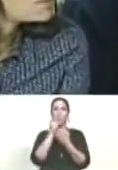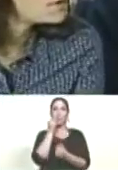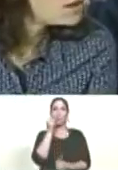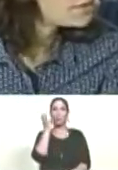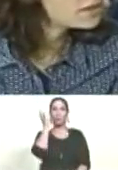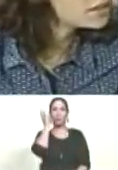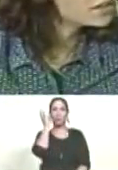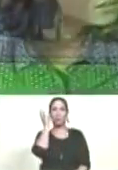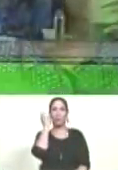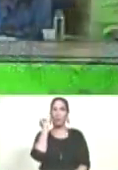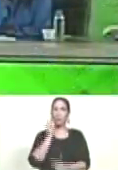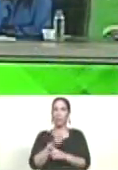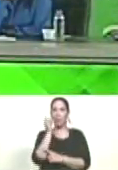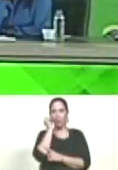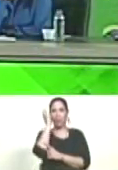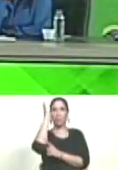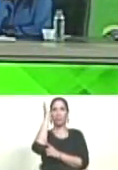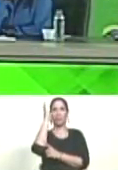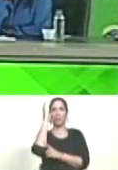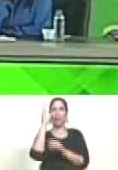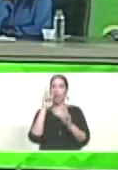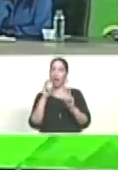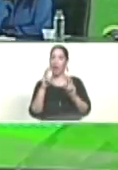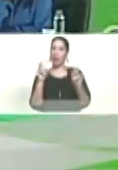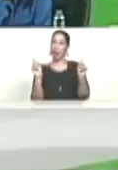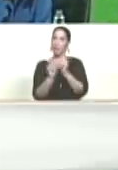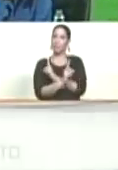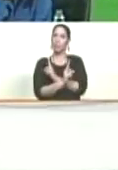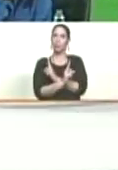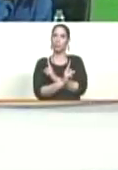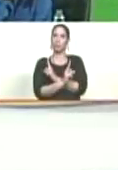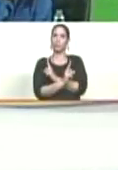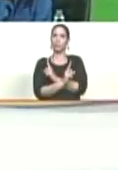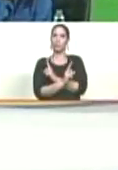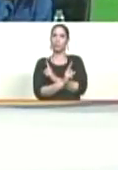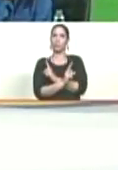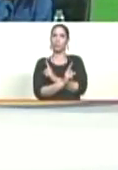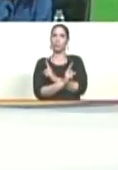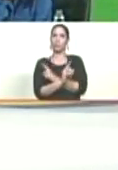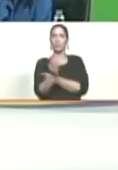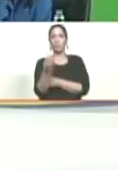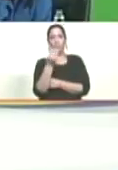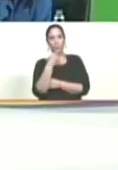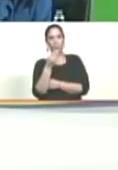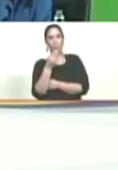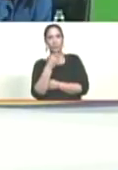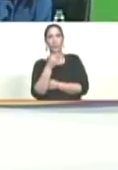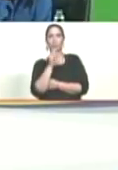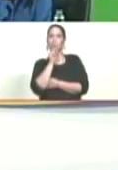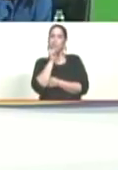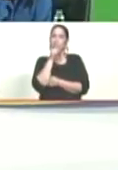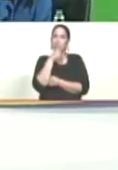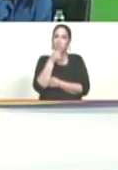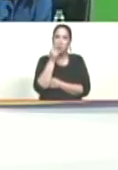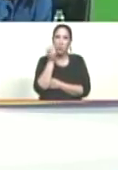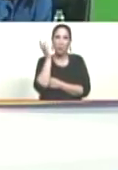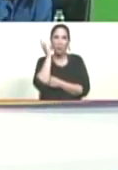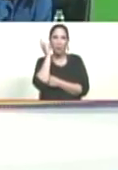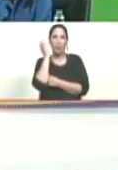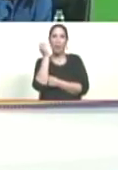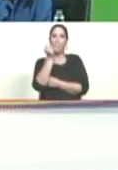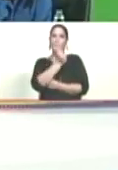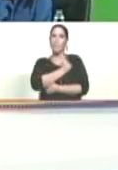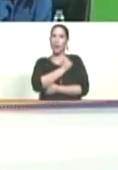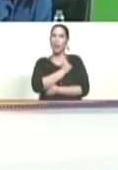Debe tener esta capacidad de renovación, de alimentarse los viejitos y las viejitas, mis